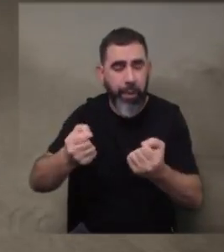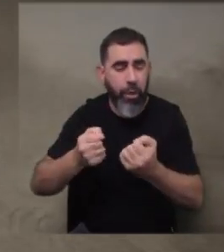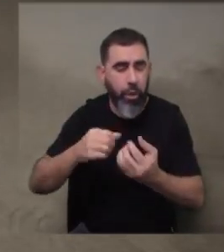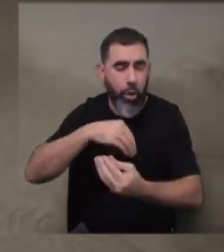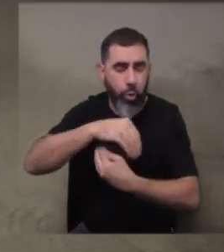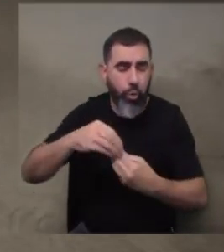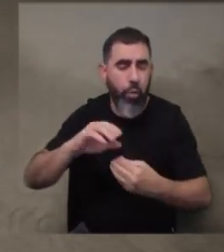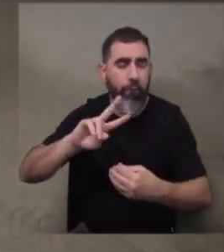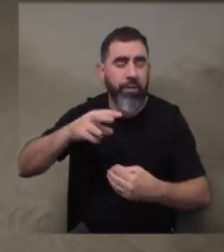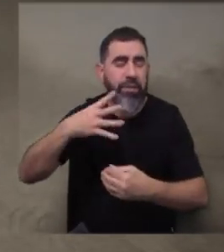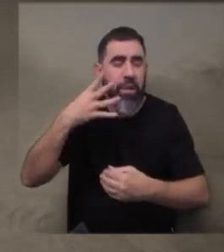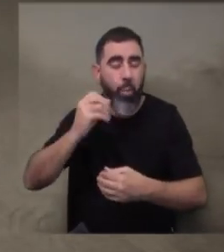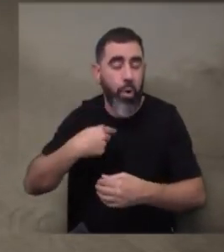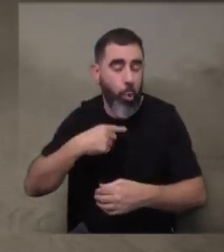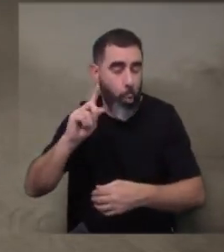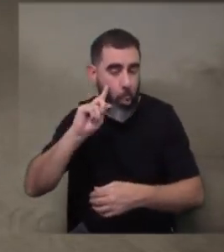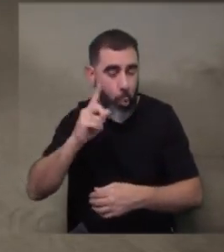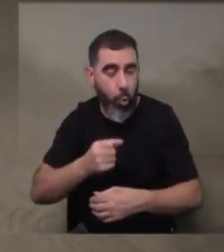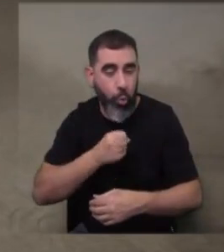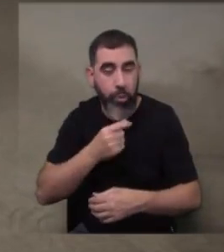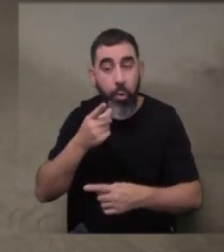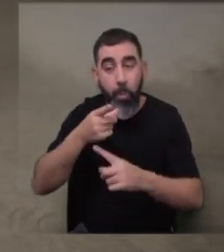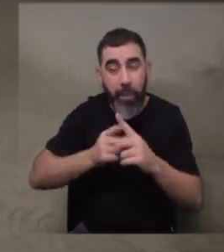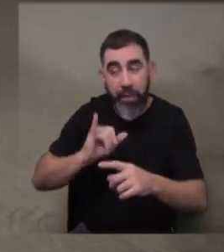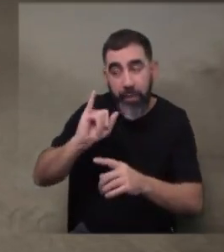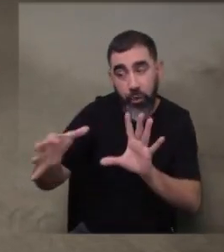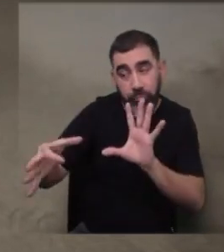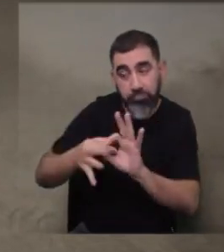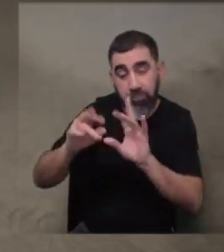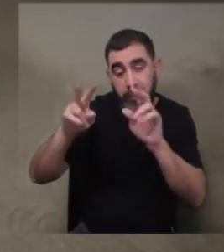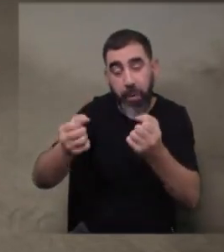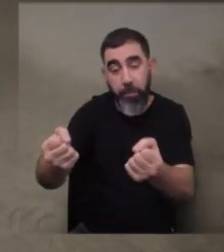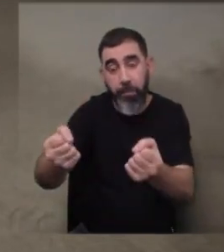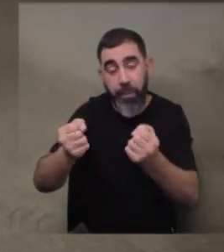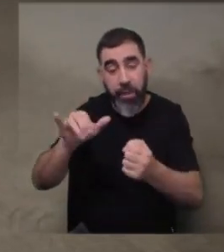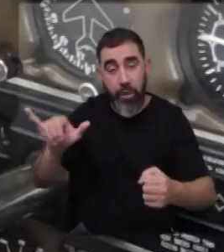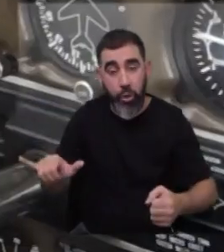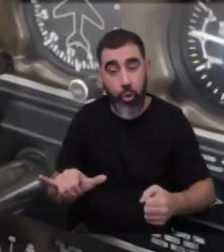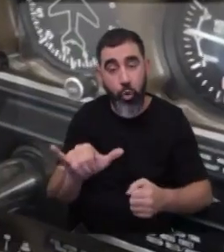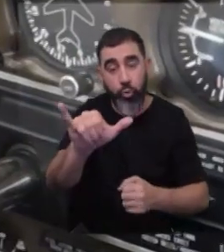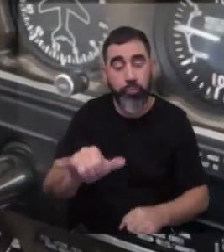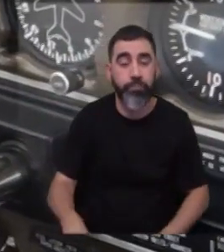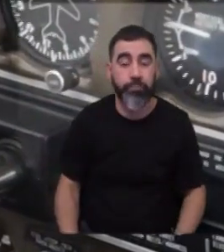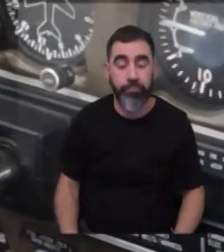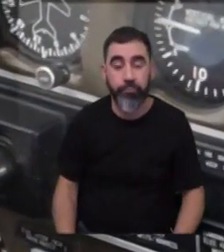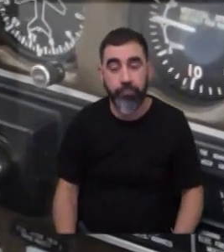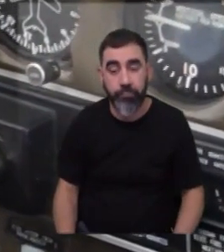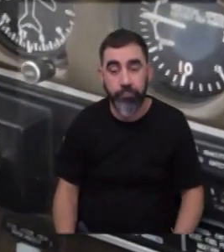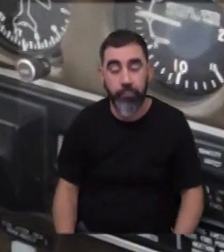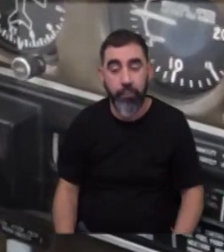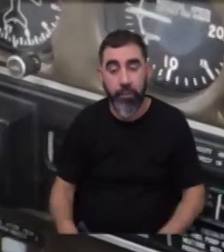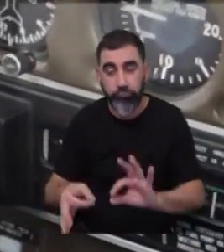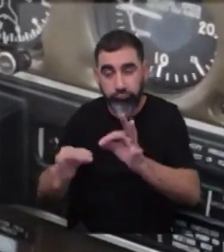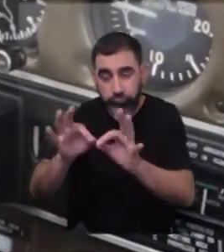desde mi bisabuelo, a quien no conocí, pero por medio de un tío sí me empecé a vincular con la aviación, con los aviones, por medio de